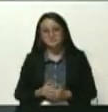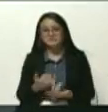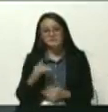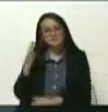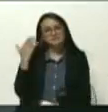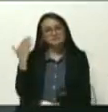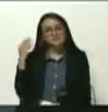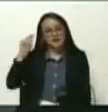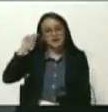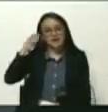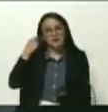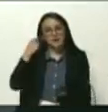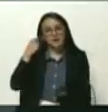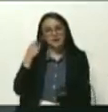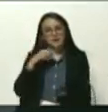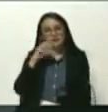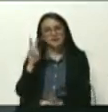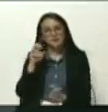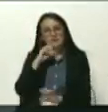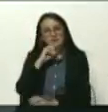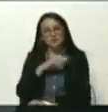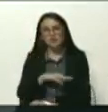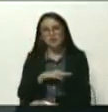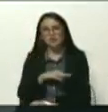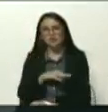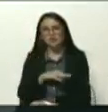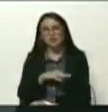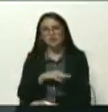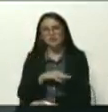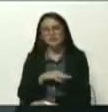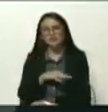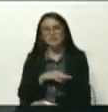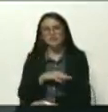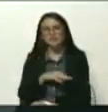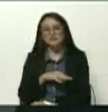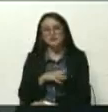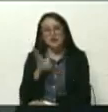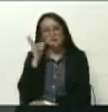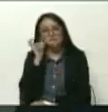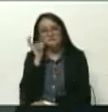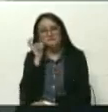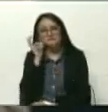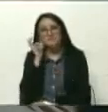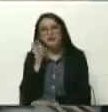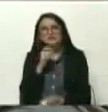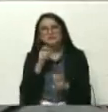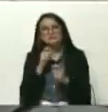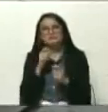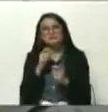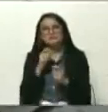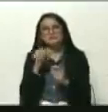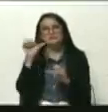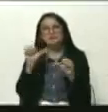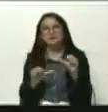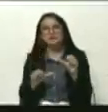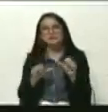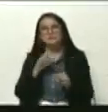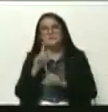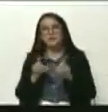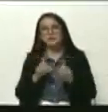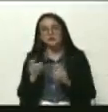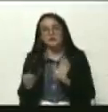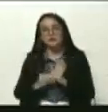recuerdo fundamental en lo histórico y es en relación, bueno, no, vamos a escuchar nuevamente a la prensa que va a otra rueda de preguntas. Buenas